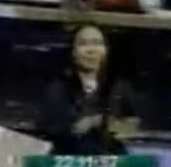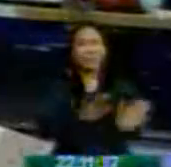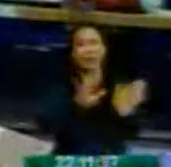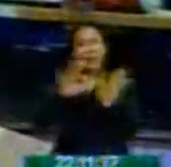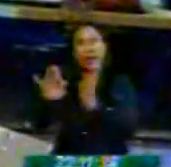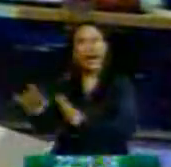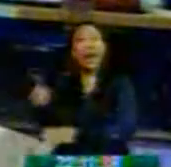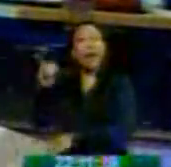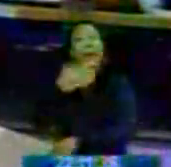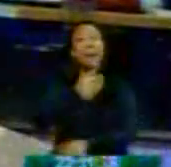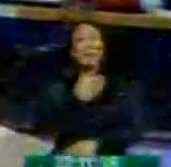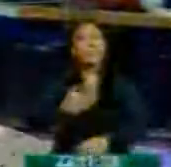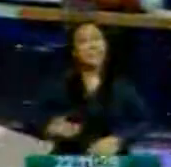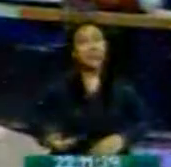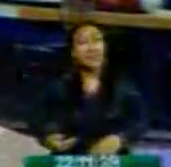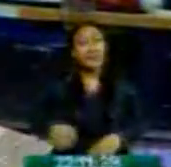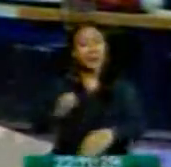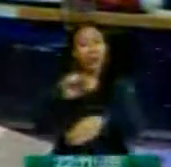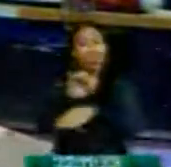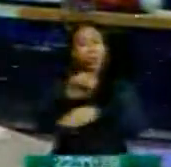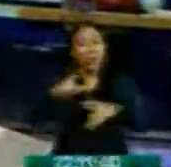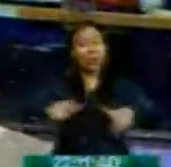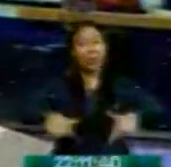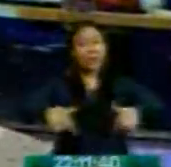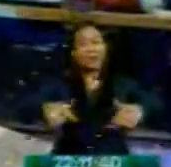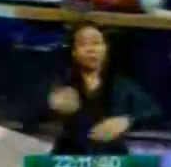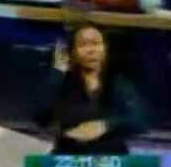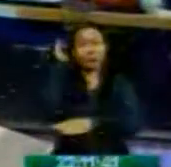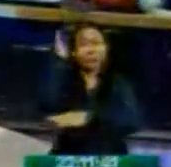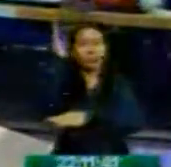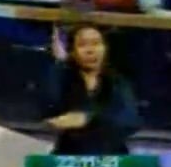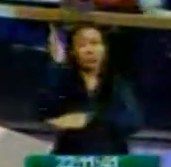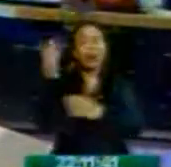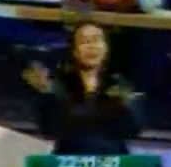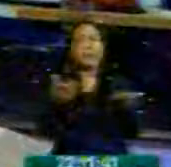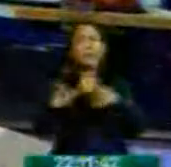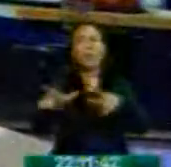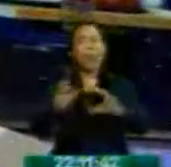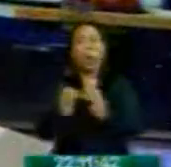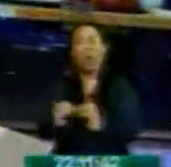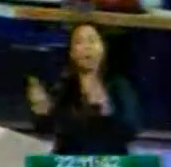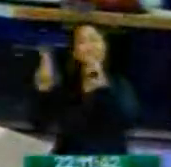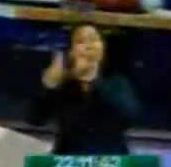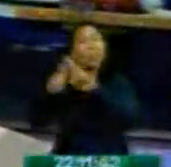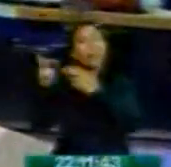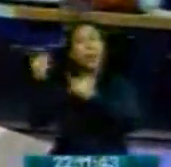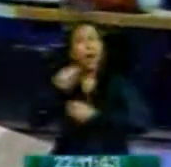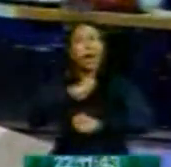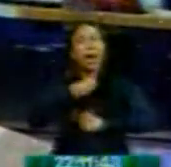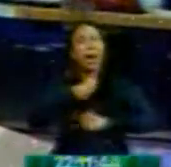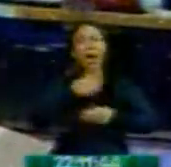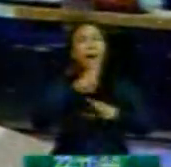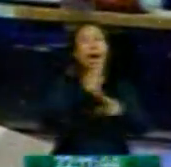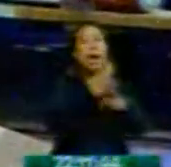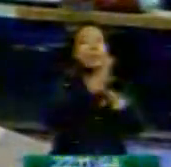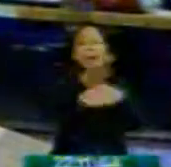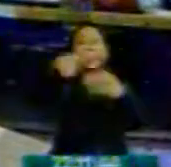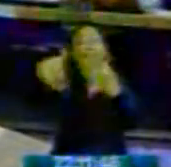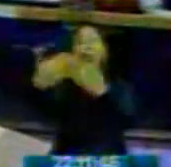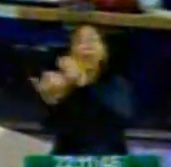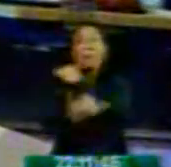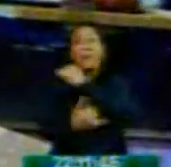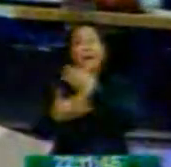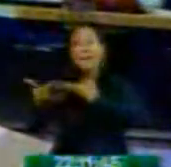En otro tema, el presidente de la República, Lenín Moreno, en su discurso en la cumbre de paz en la ONU, instó a los países miembros